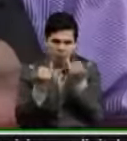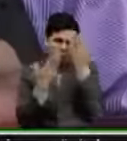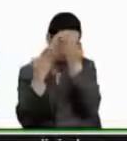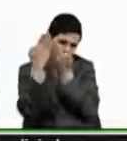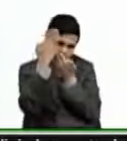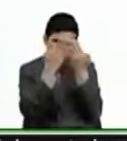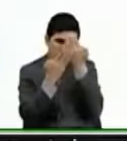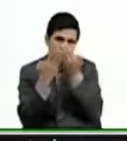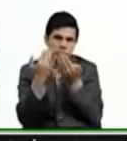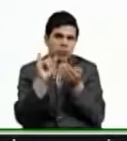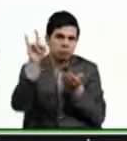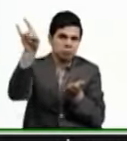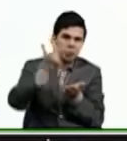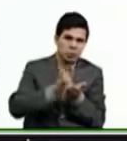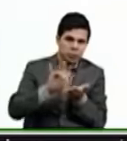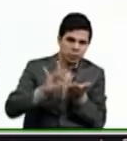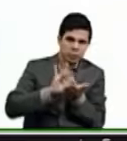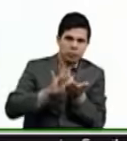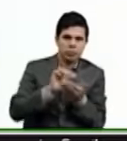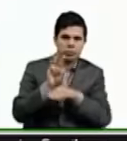evaluación, ya se puede descargar como